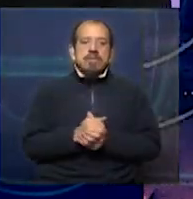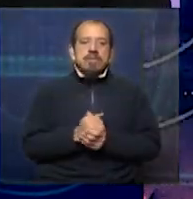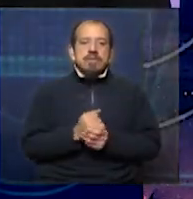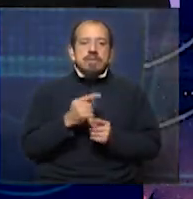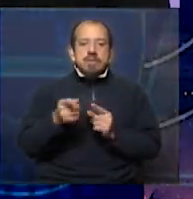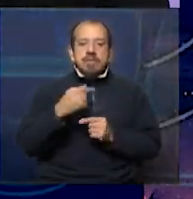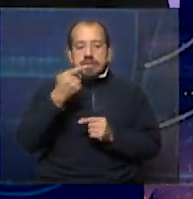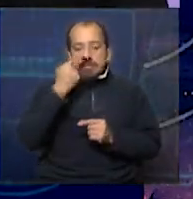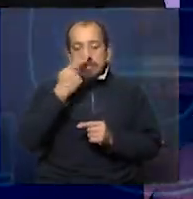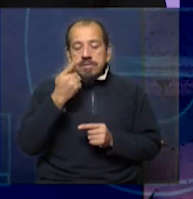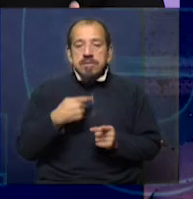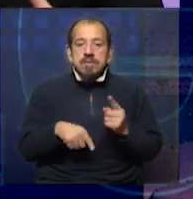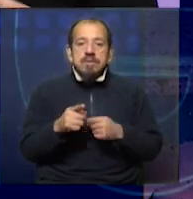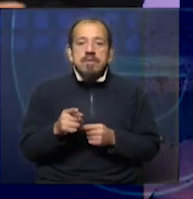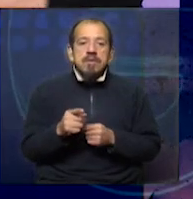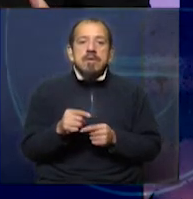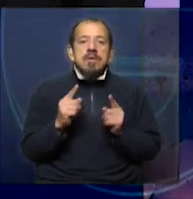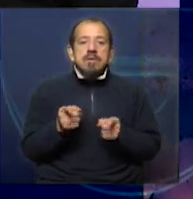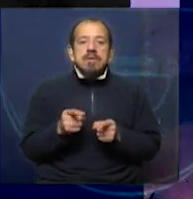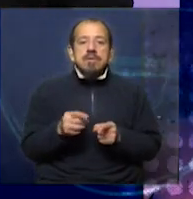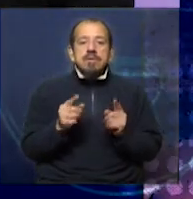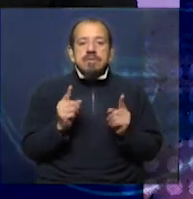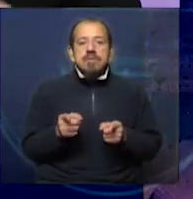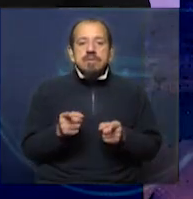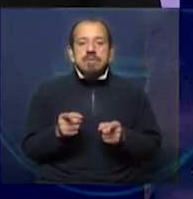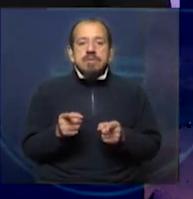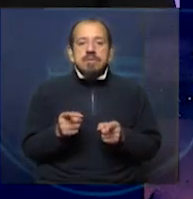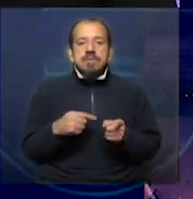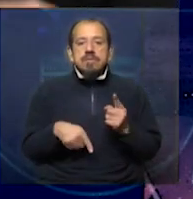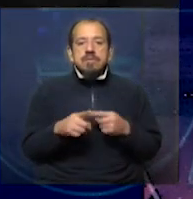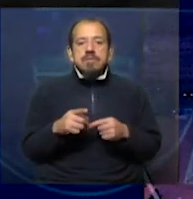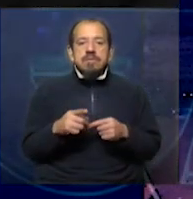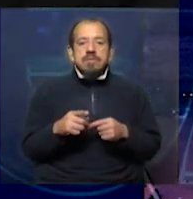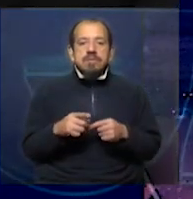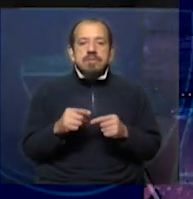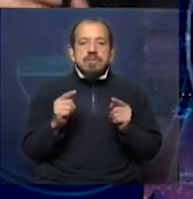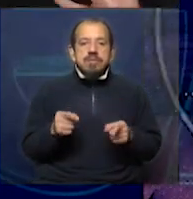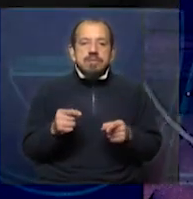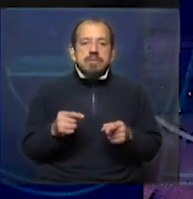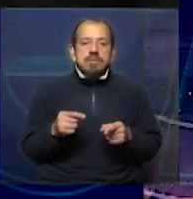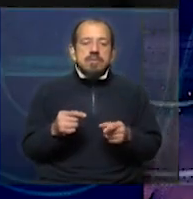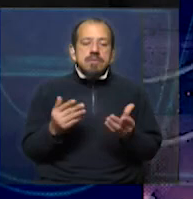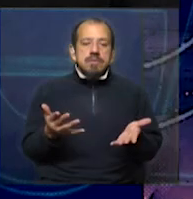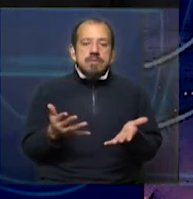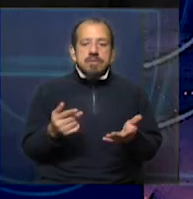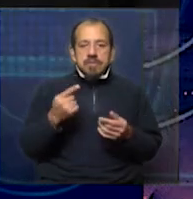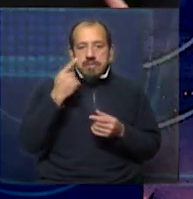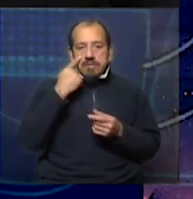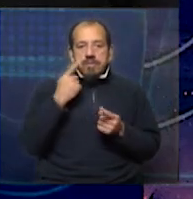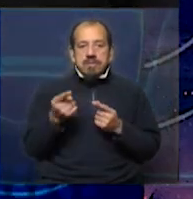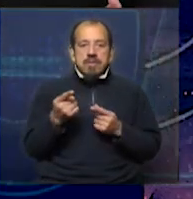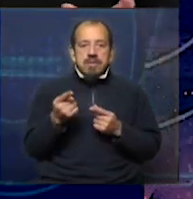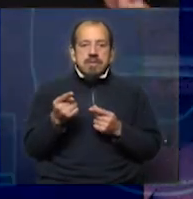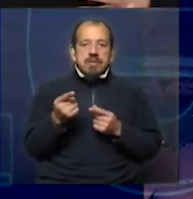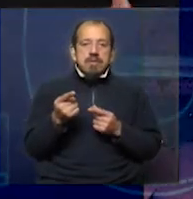interesante, y eso también es como una alegría en este final de ciclo, ver ese